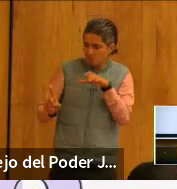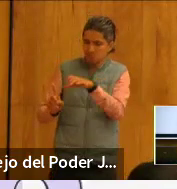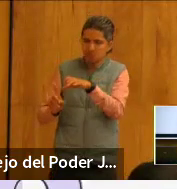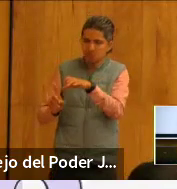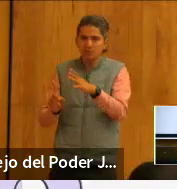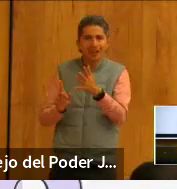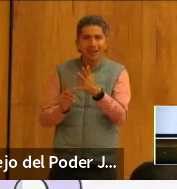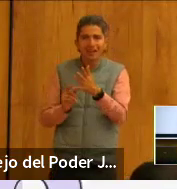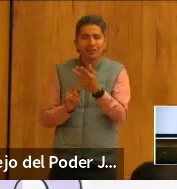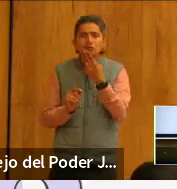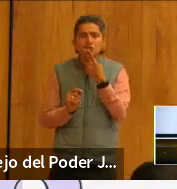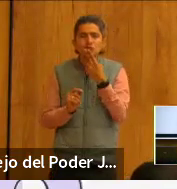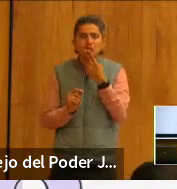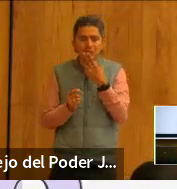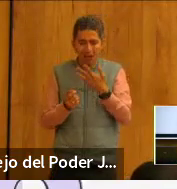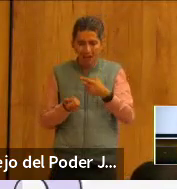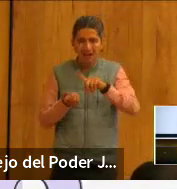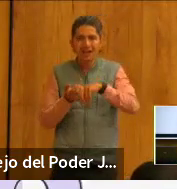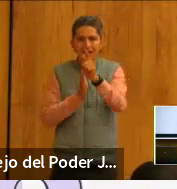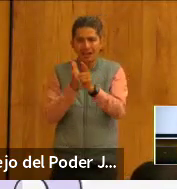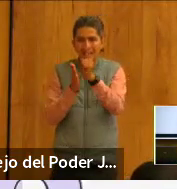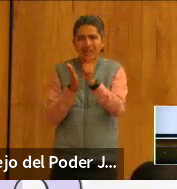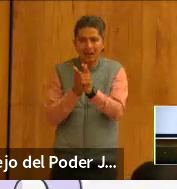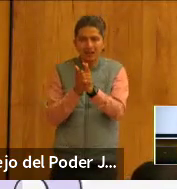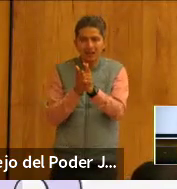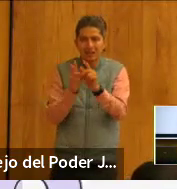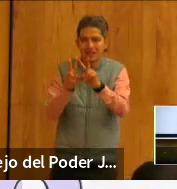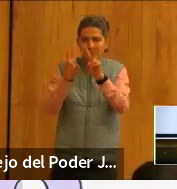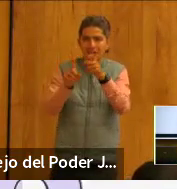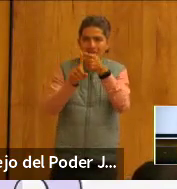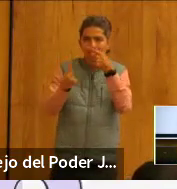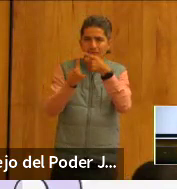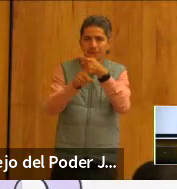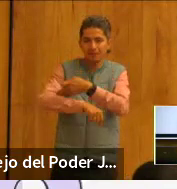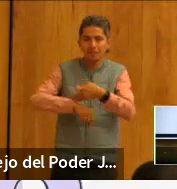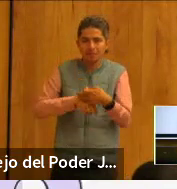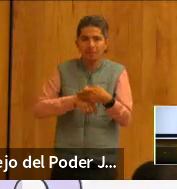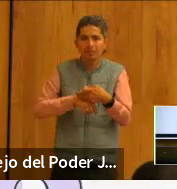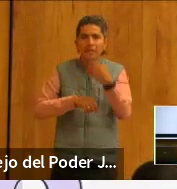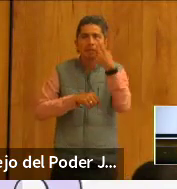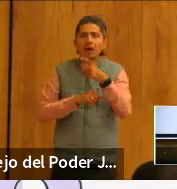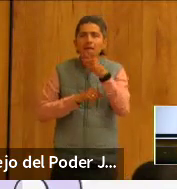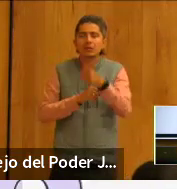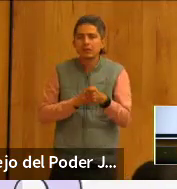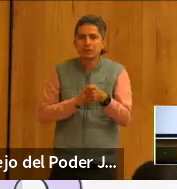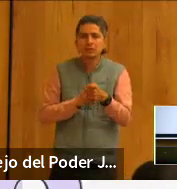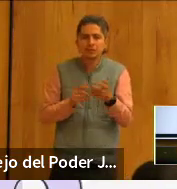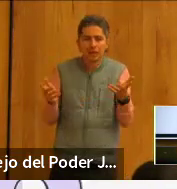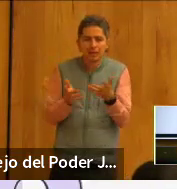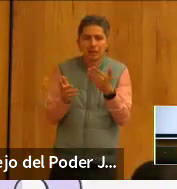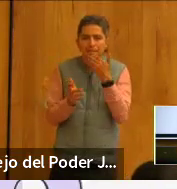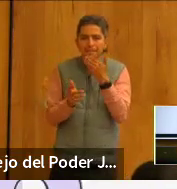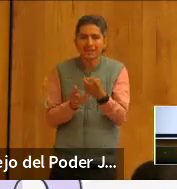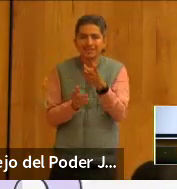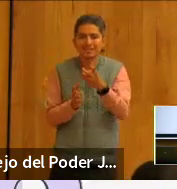se están utilizando los mecanismos legales en materia familiar para hacer efectivo